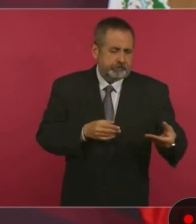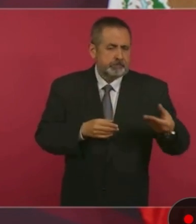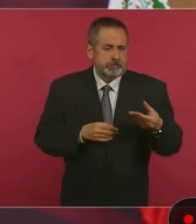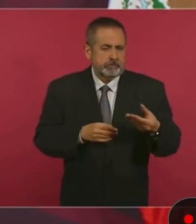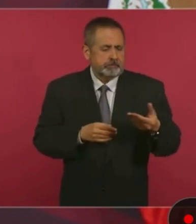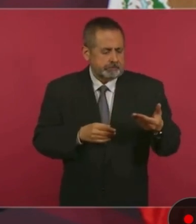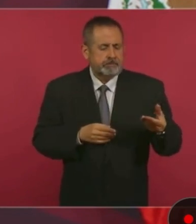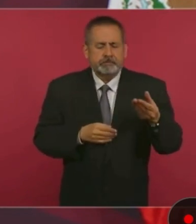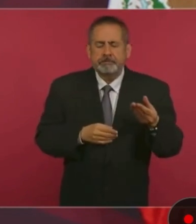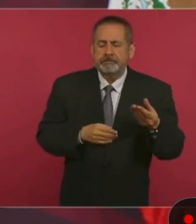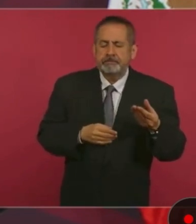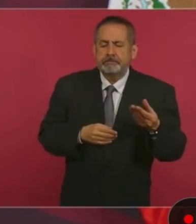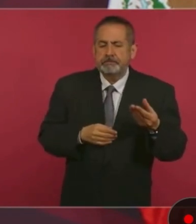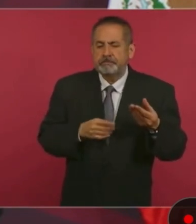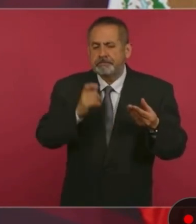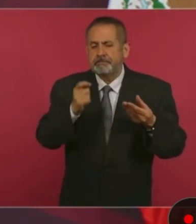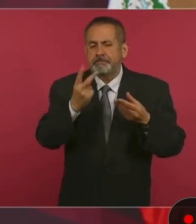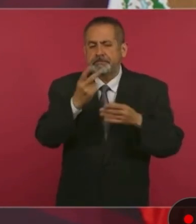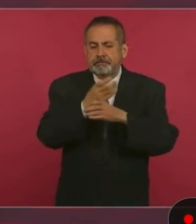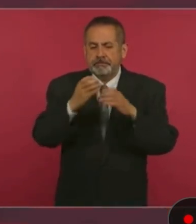dos cosas, ¿no?